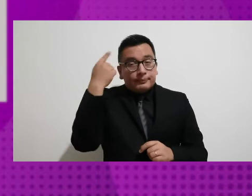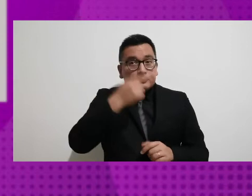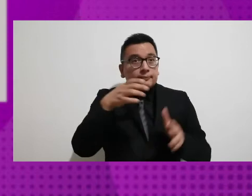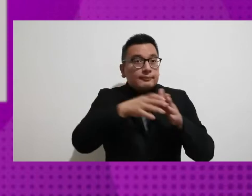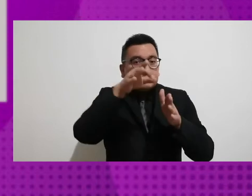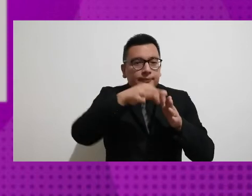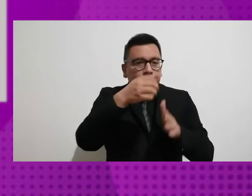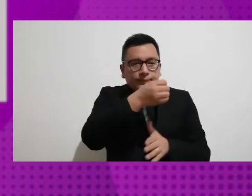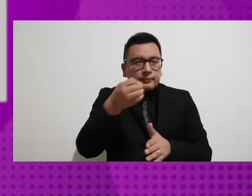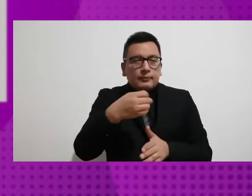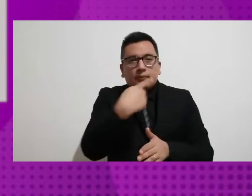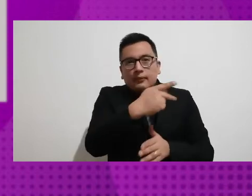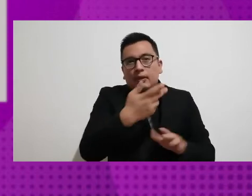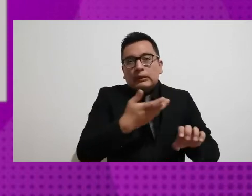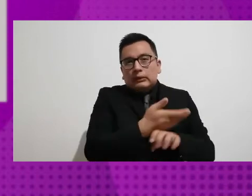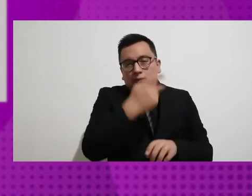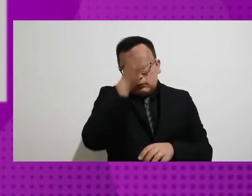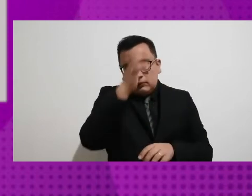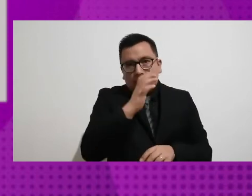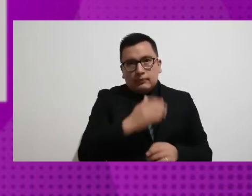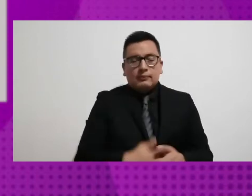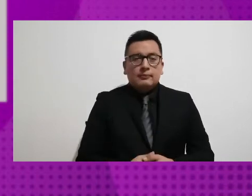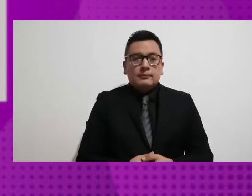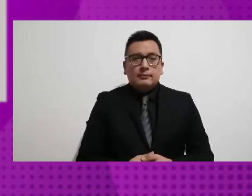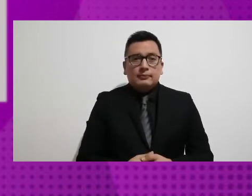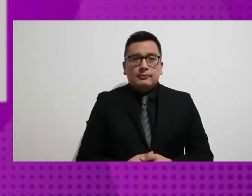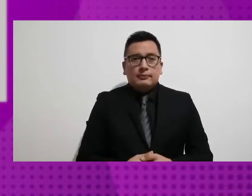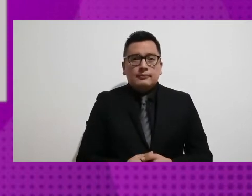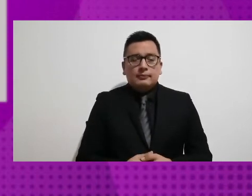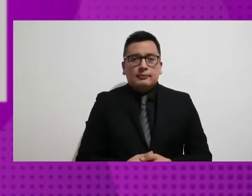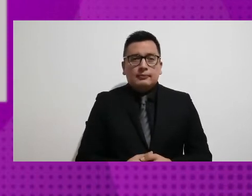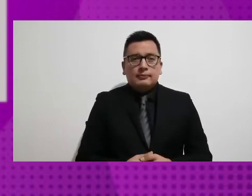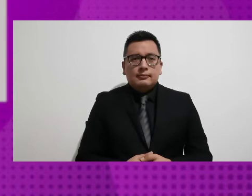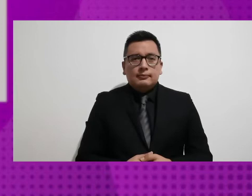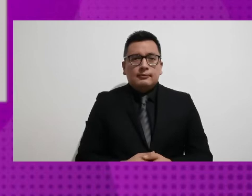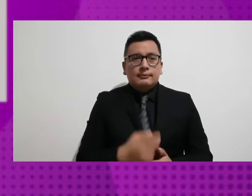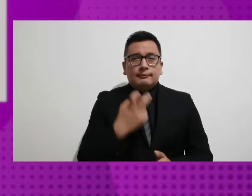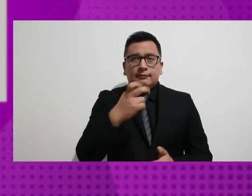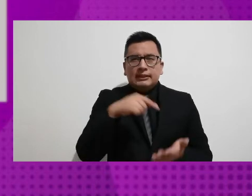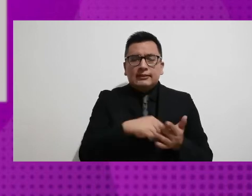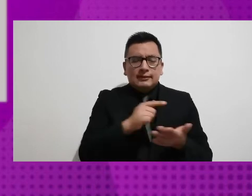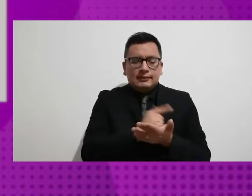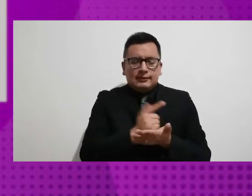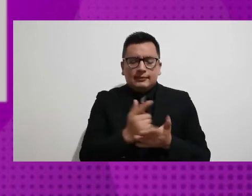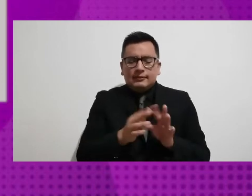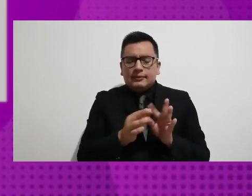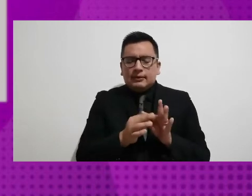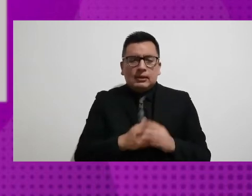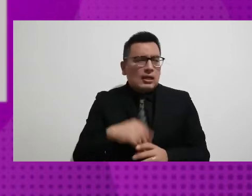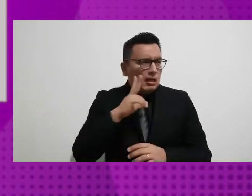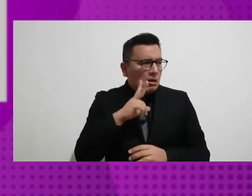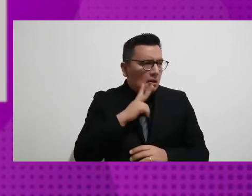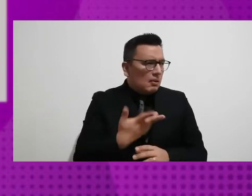los procesos electorales locales en su respectiva entidad federativa. De ahí que en el texto se